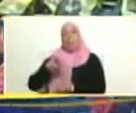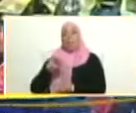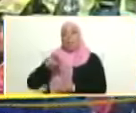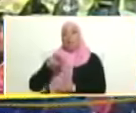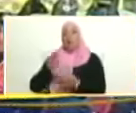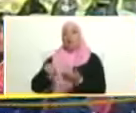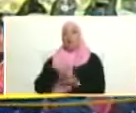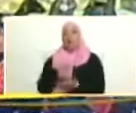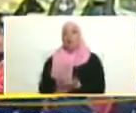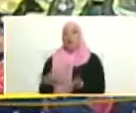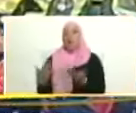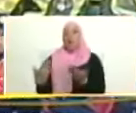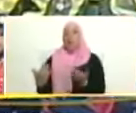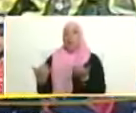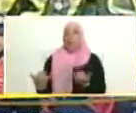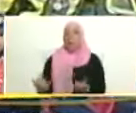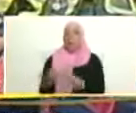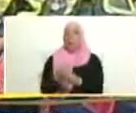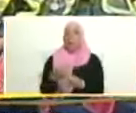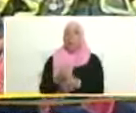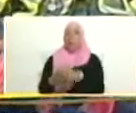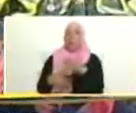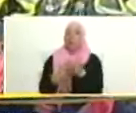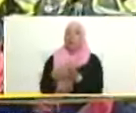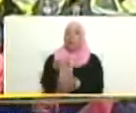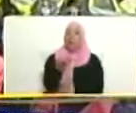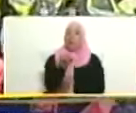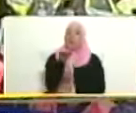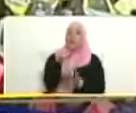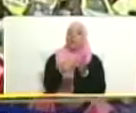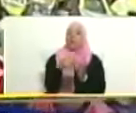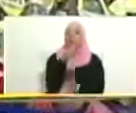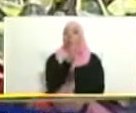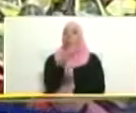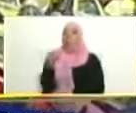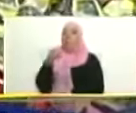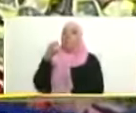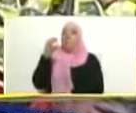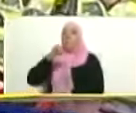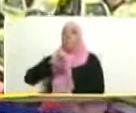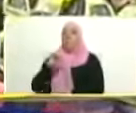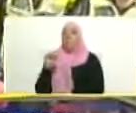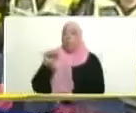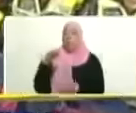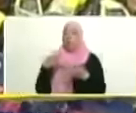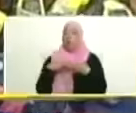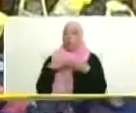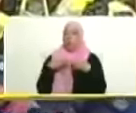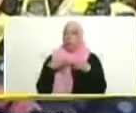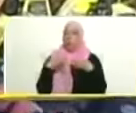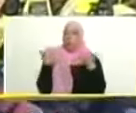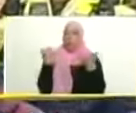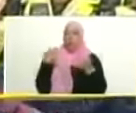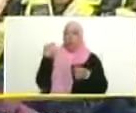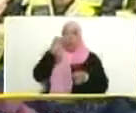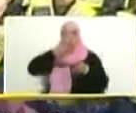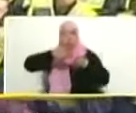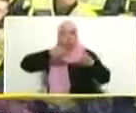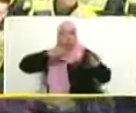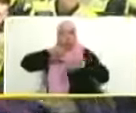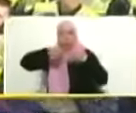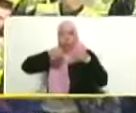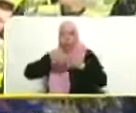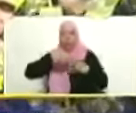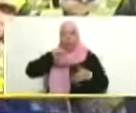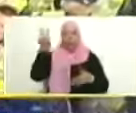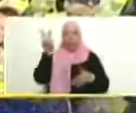más temprano que tarde, llegue a tener 100.000 efectivos uniformados, con armas, desplegados